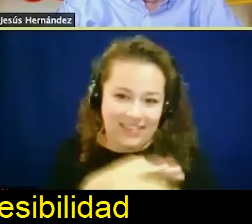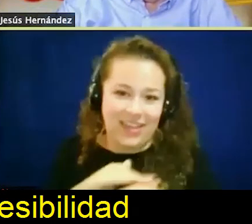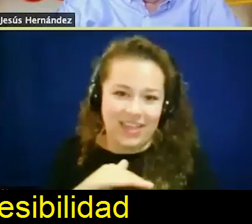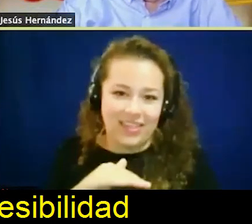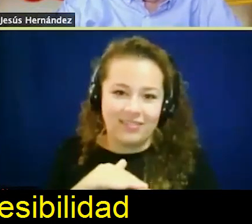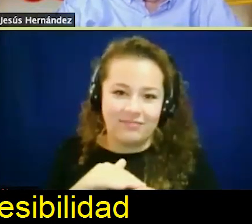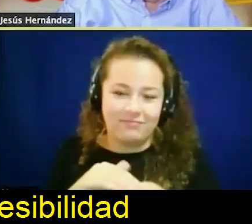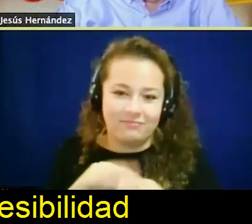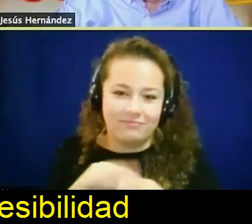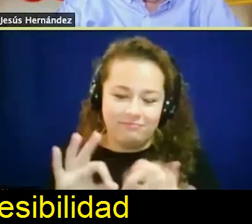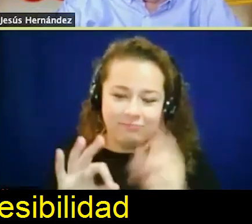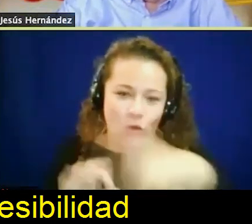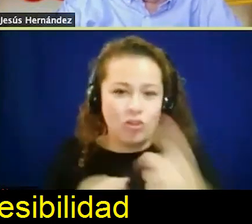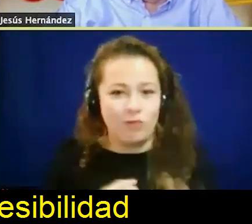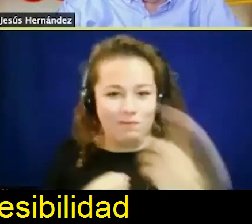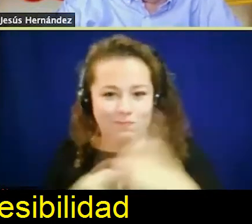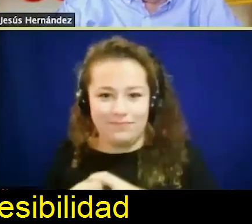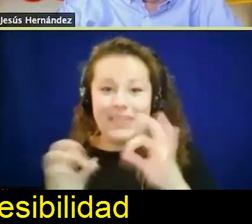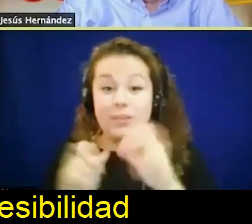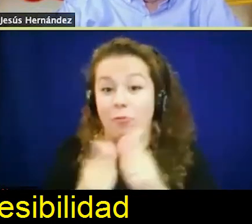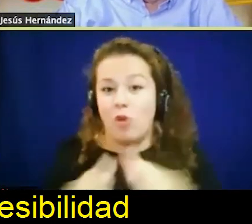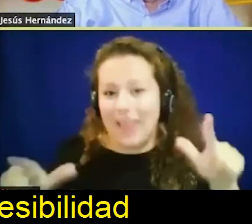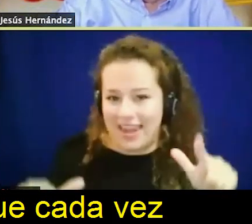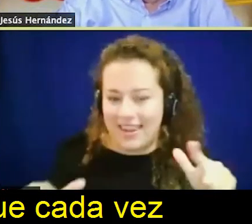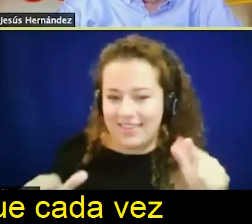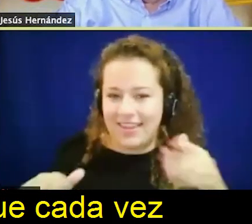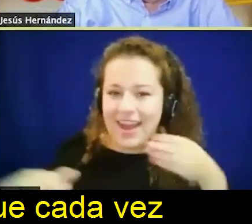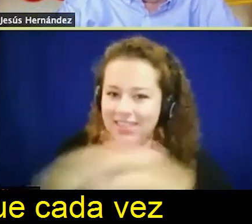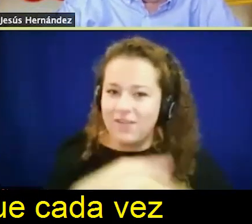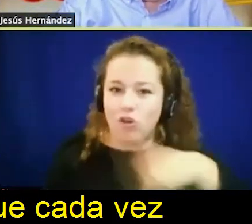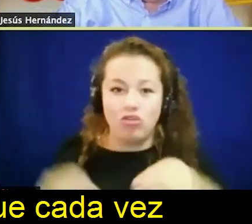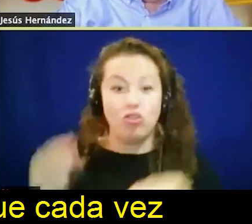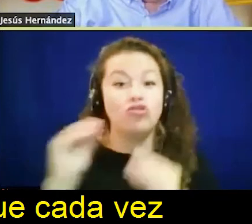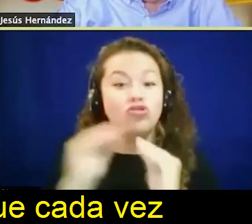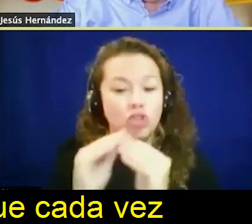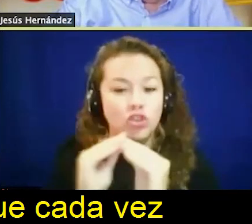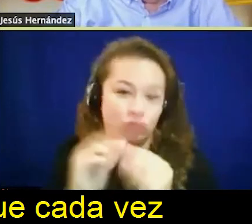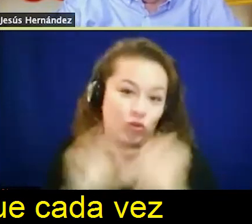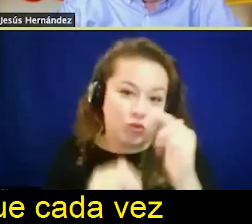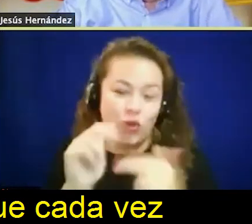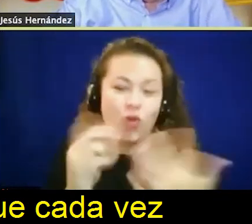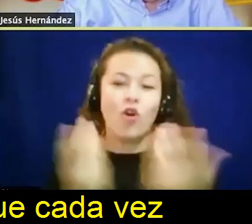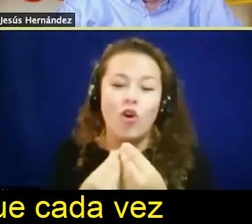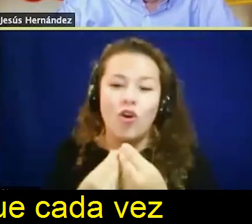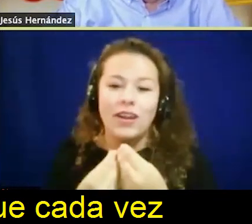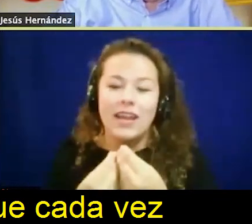gran portal, que lo visitéis, el gran portal de la accesibilidad que hemos construido junto con el Real Patronato sobre